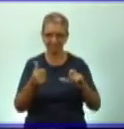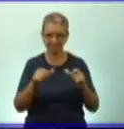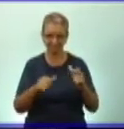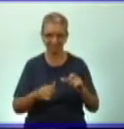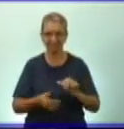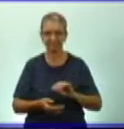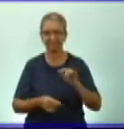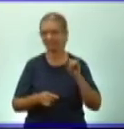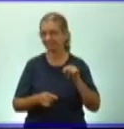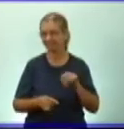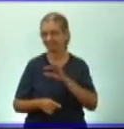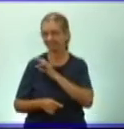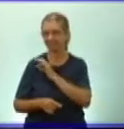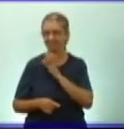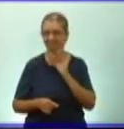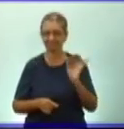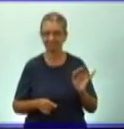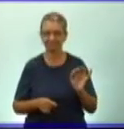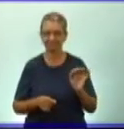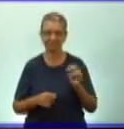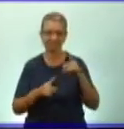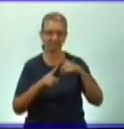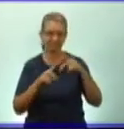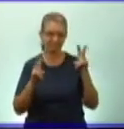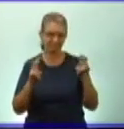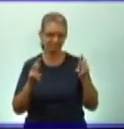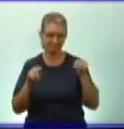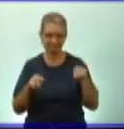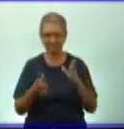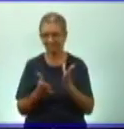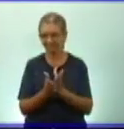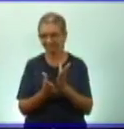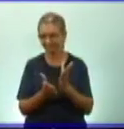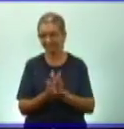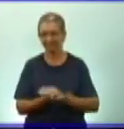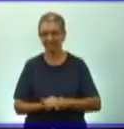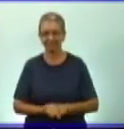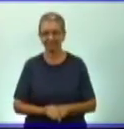más, los invito a ver el tema de nuestra clase.